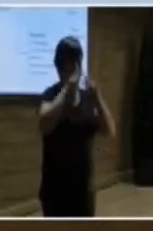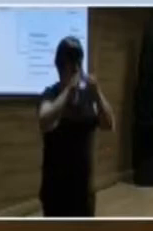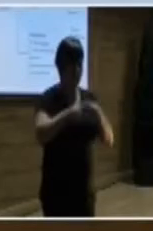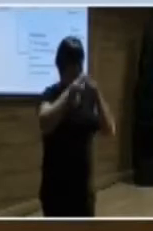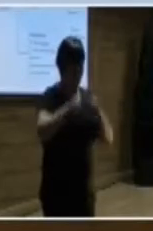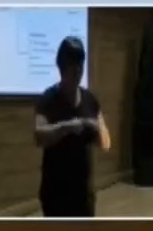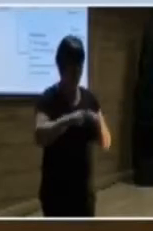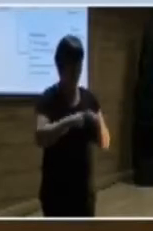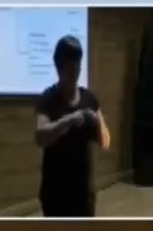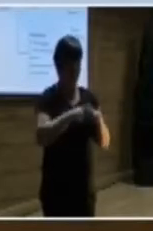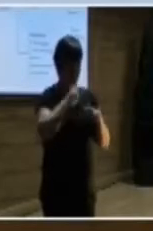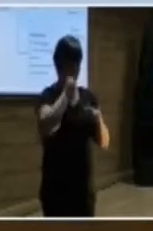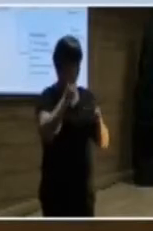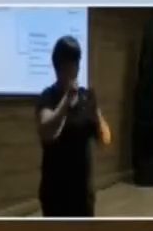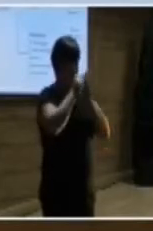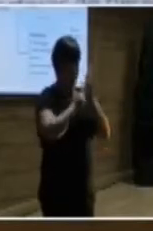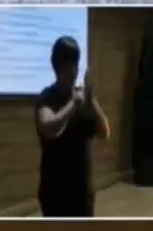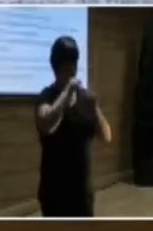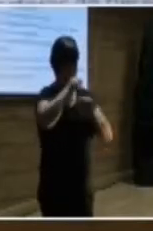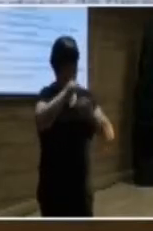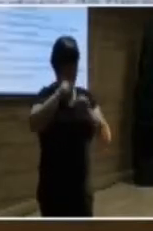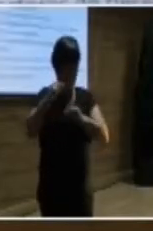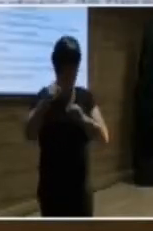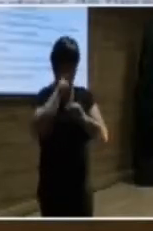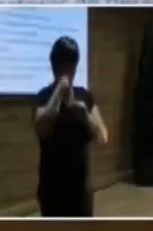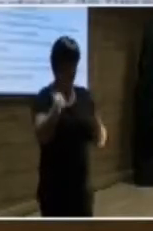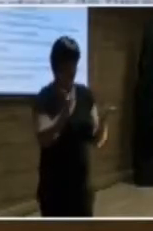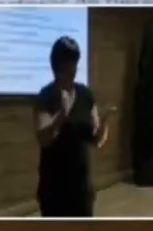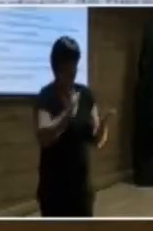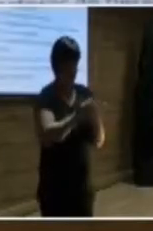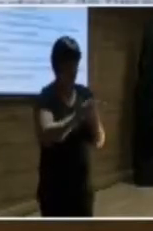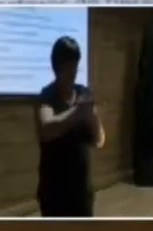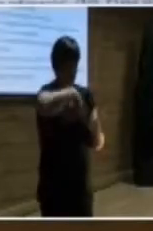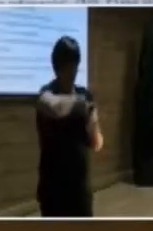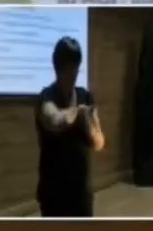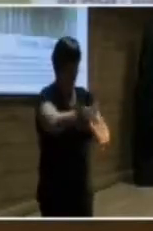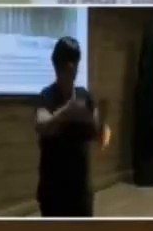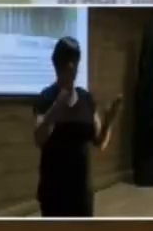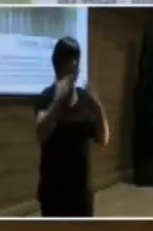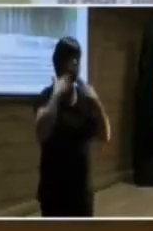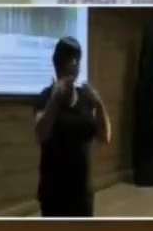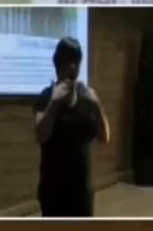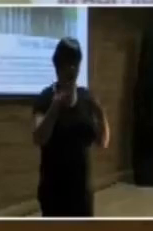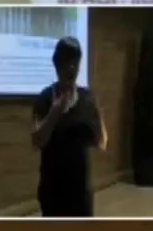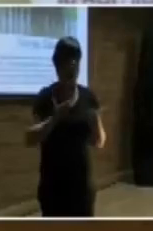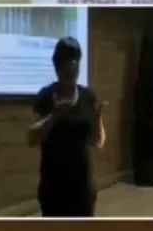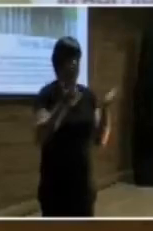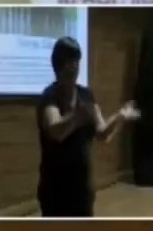nosotros en la población de Deva. Muchísimas gracias y a su disposición.